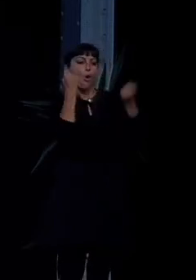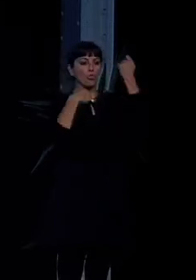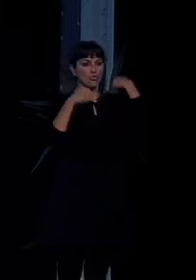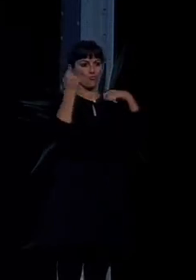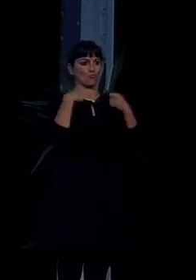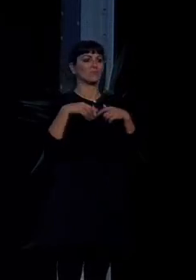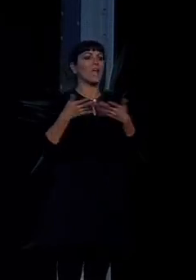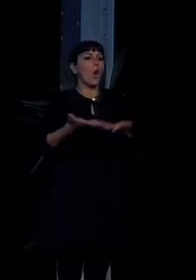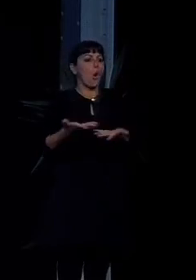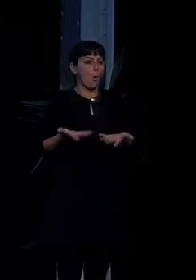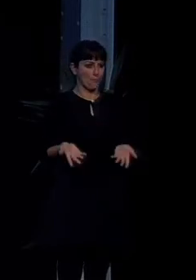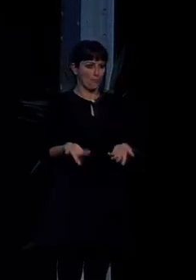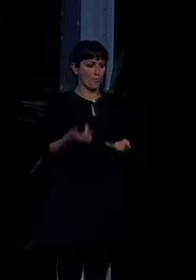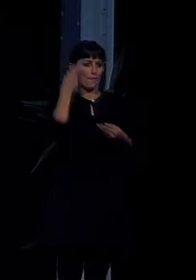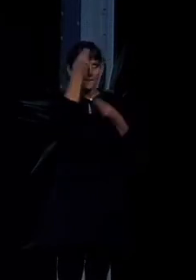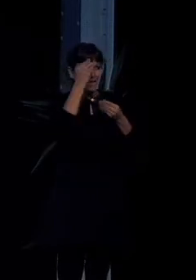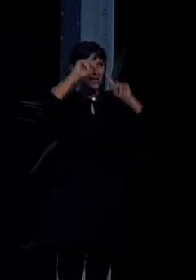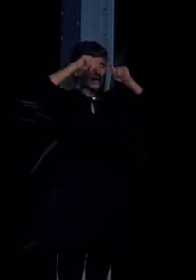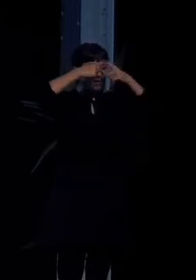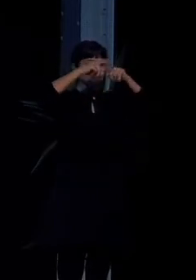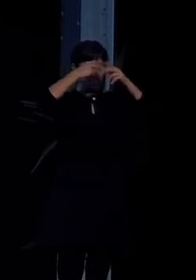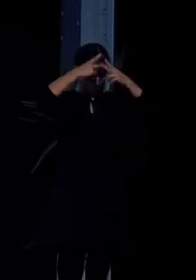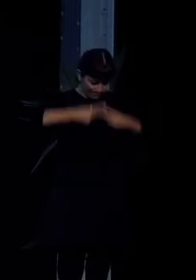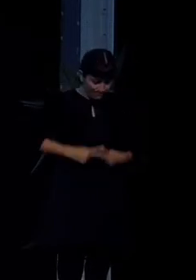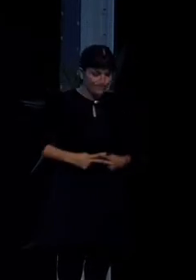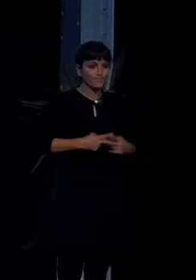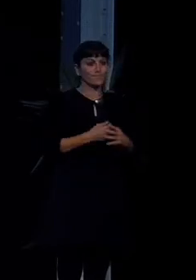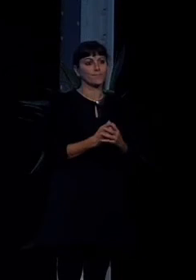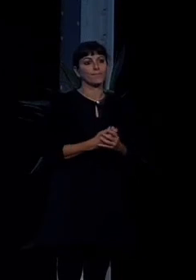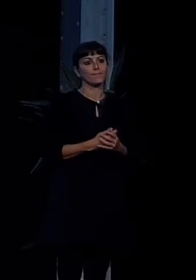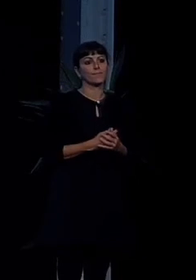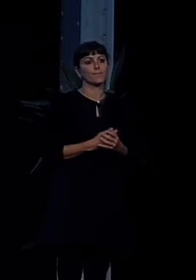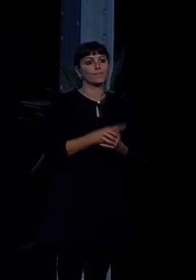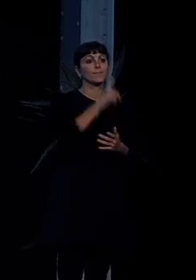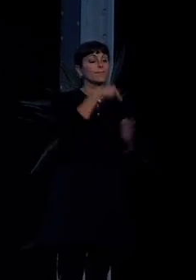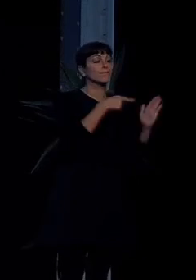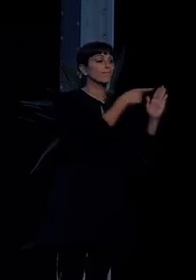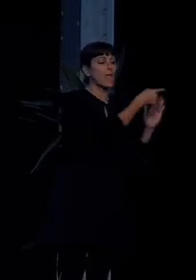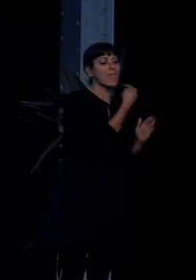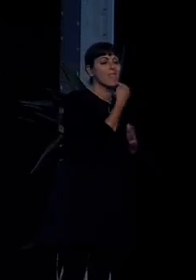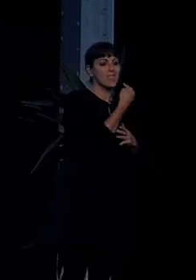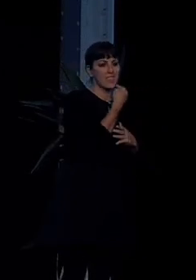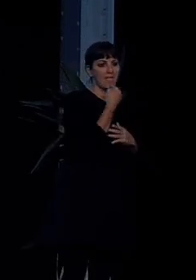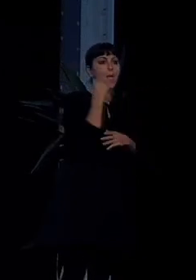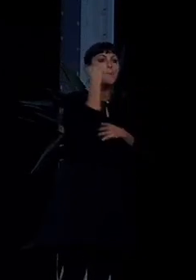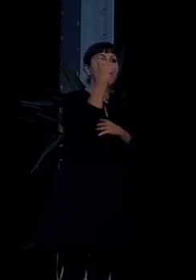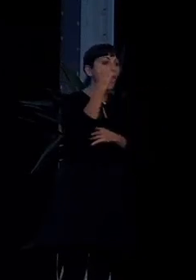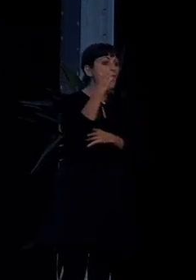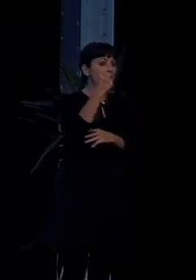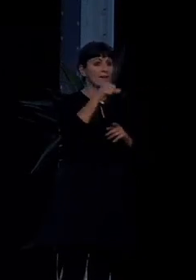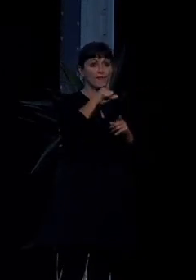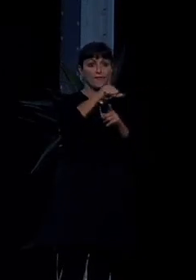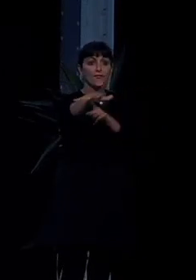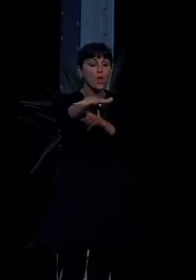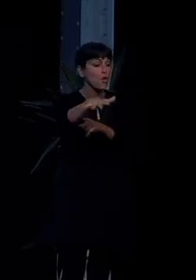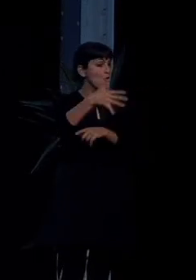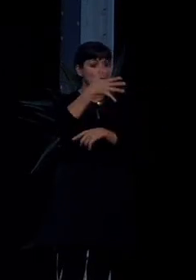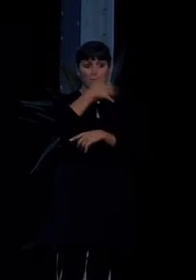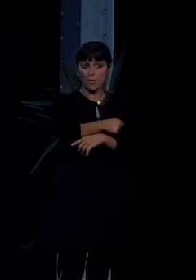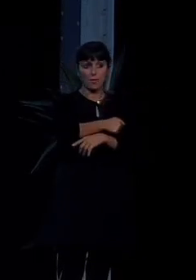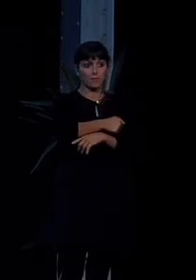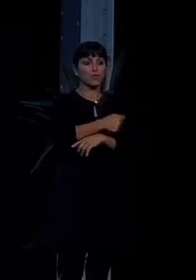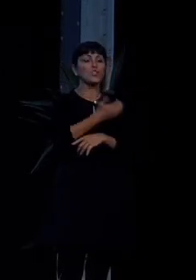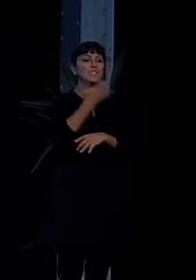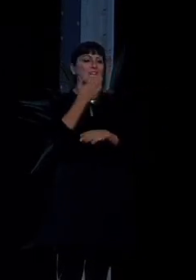mujeres. Foucault también dice, no podemos ejercer poder sin una cierta economía de los discursos de verdad, es decir, que vamos a ejercer poder a través de